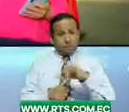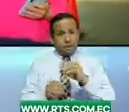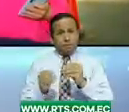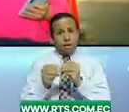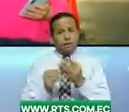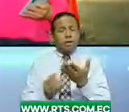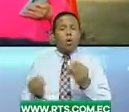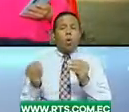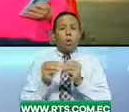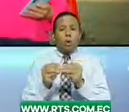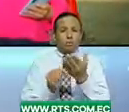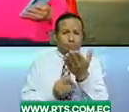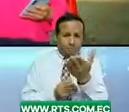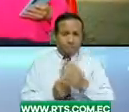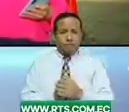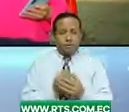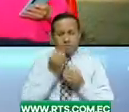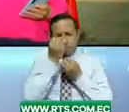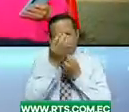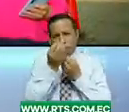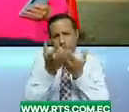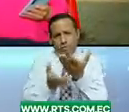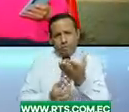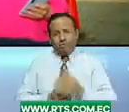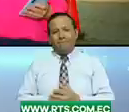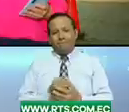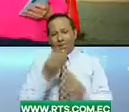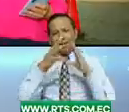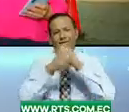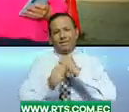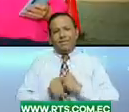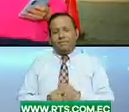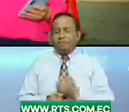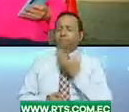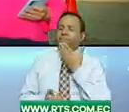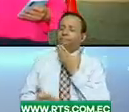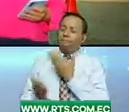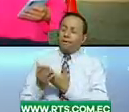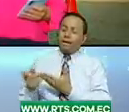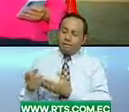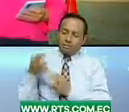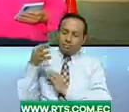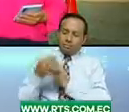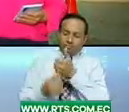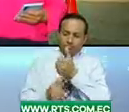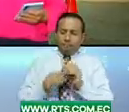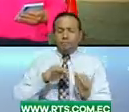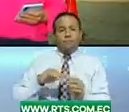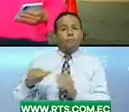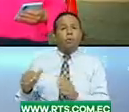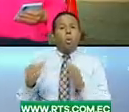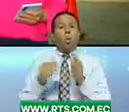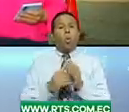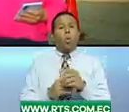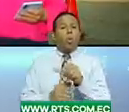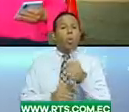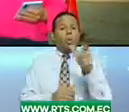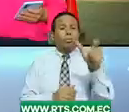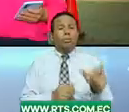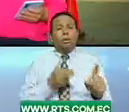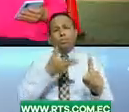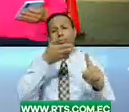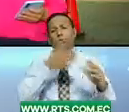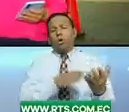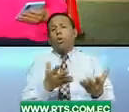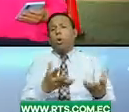César, muchísimas gracias. Vamos con otro hecho criminal también en el sur de Guayaquil. Los detalles con Maite Morán. Adelante,